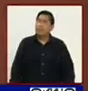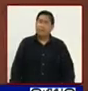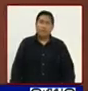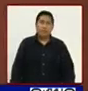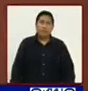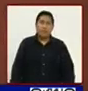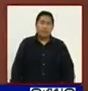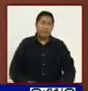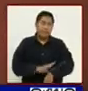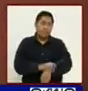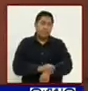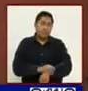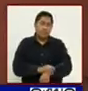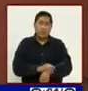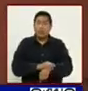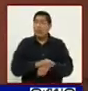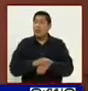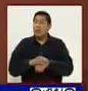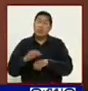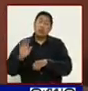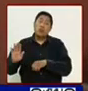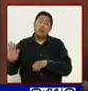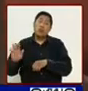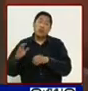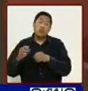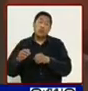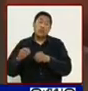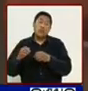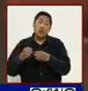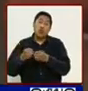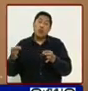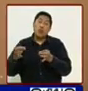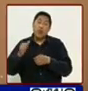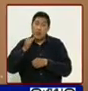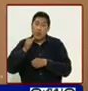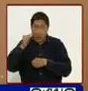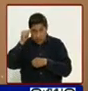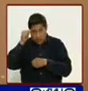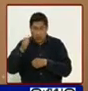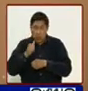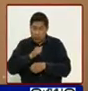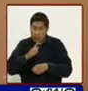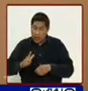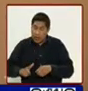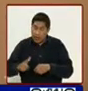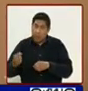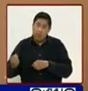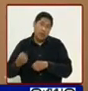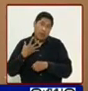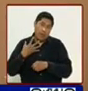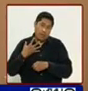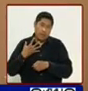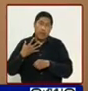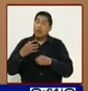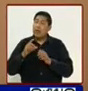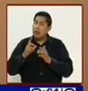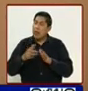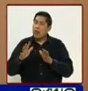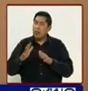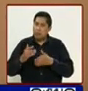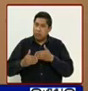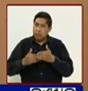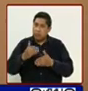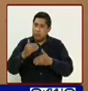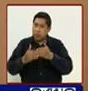Se ha constituido personal de adulto mayor en dependencias de la FELCC para poder atender este caso. Estamos, ¿no?, a esperas de que se pueda realizar la imputación